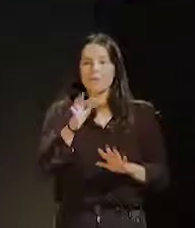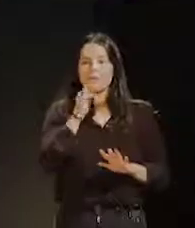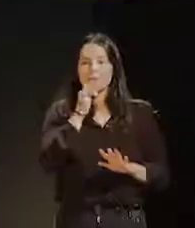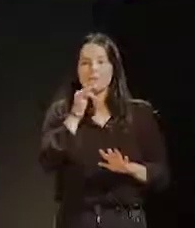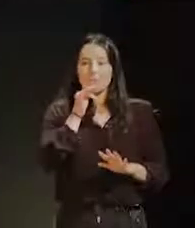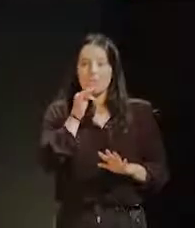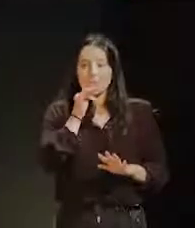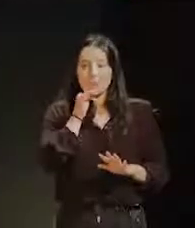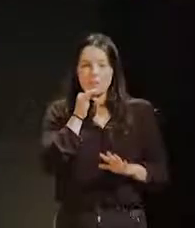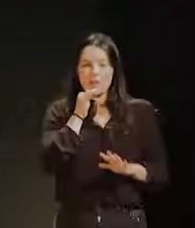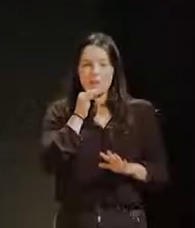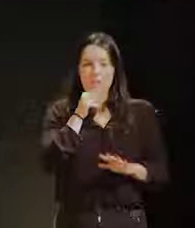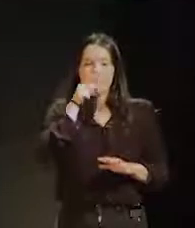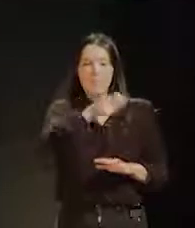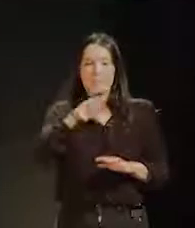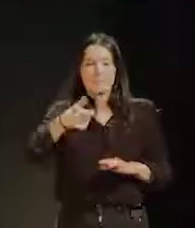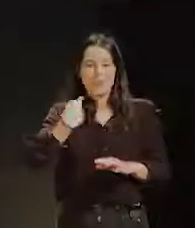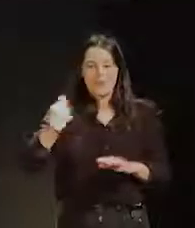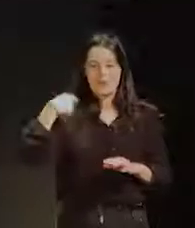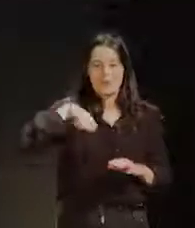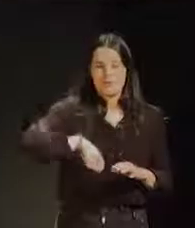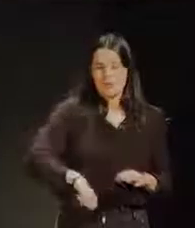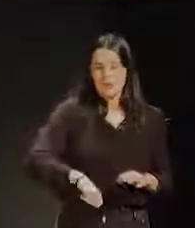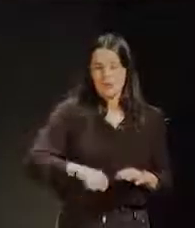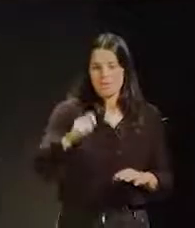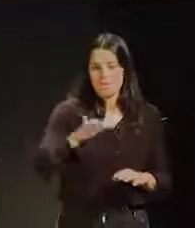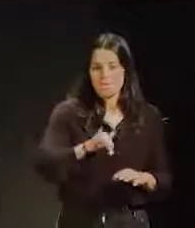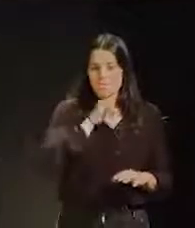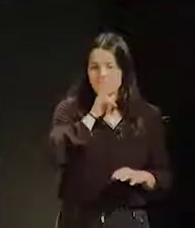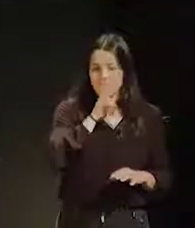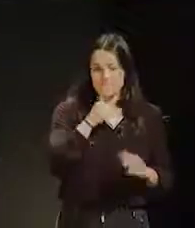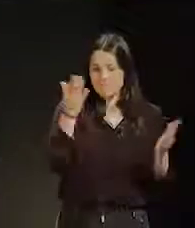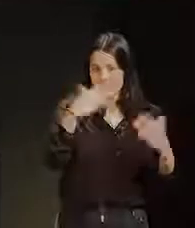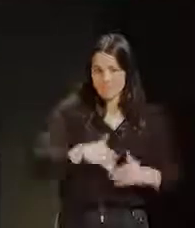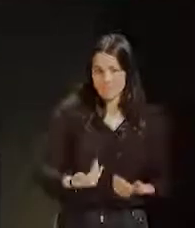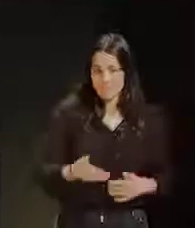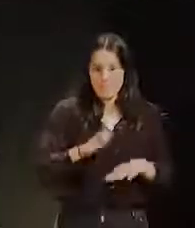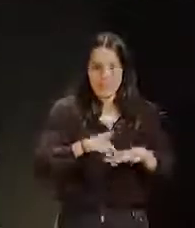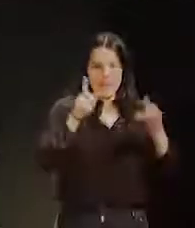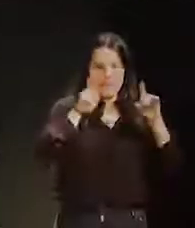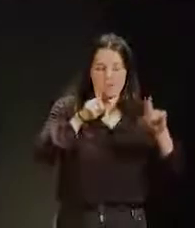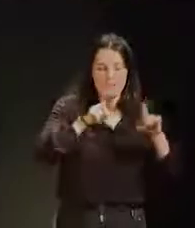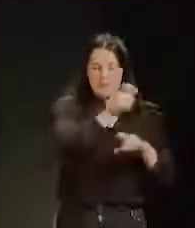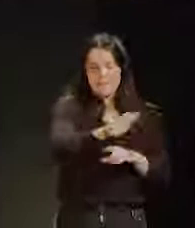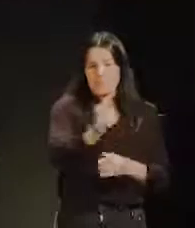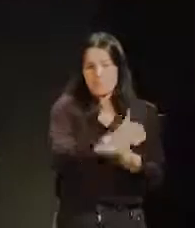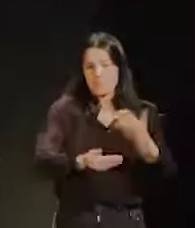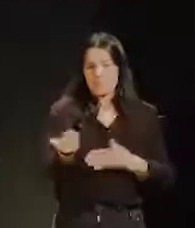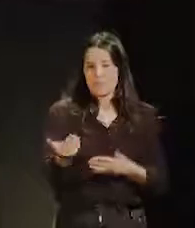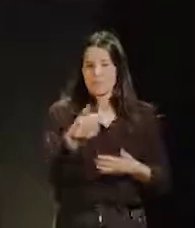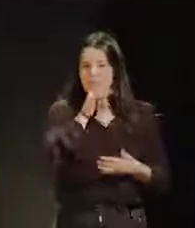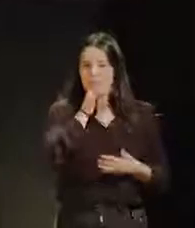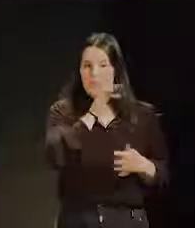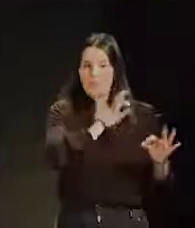preparados los pedagogos para ese tipo de enseñanza especial.